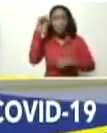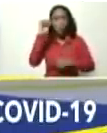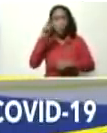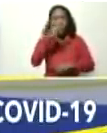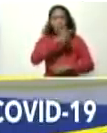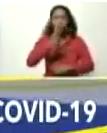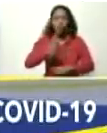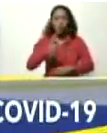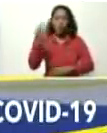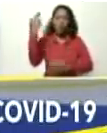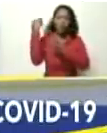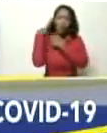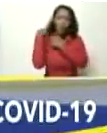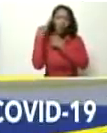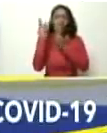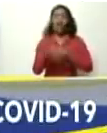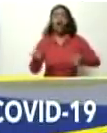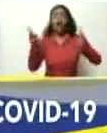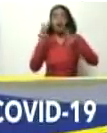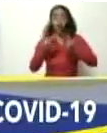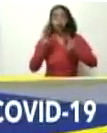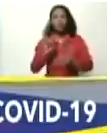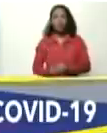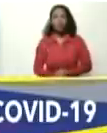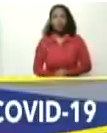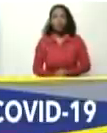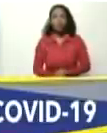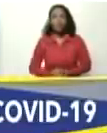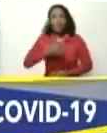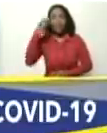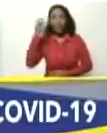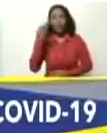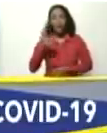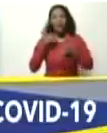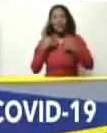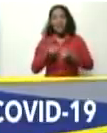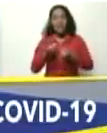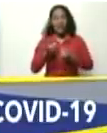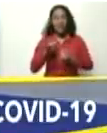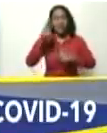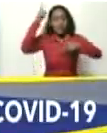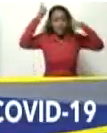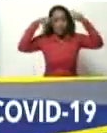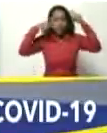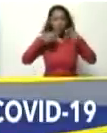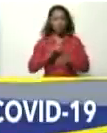calificada, valiente. Una verdadera hija de Chávez.